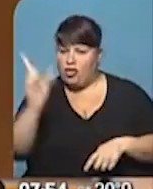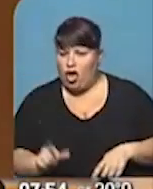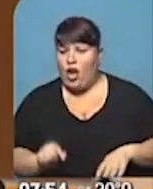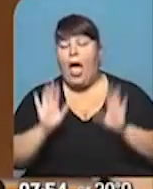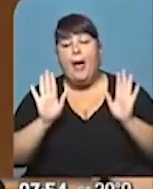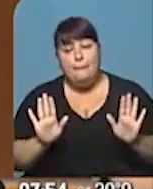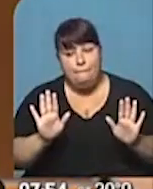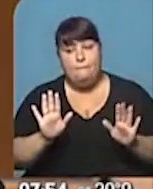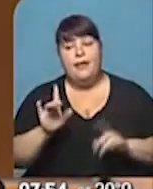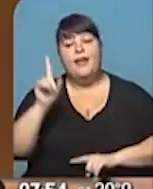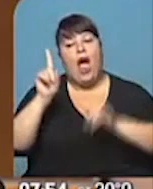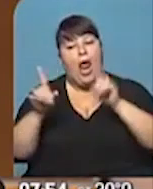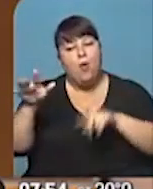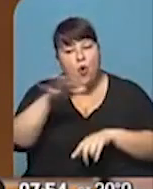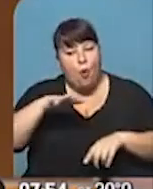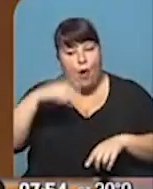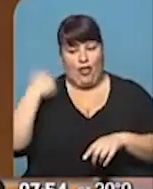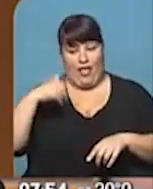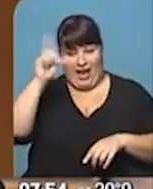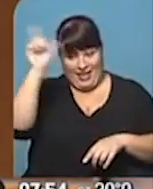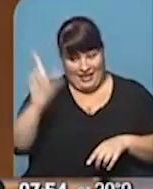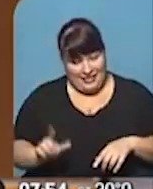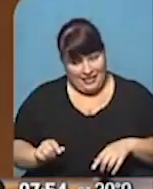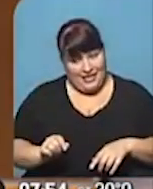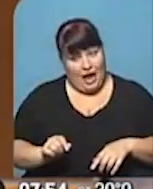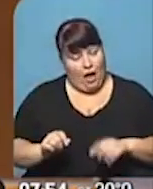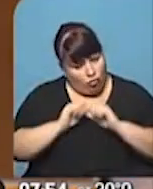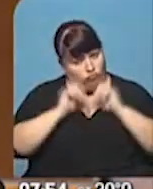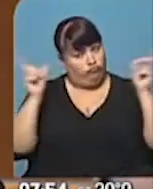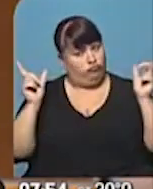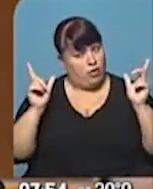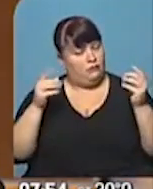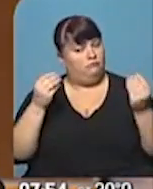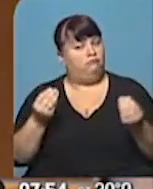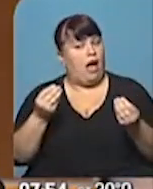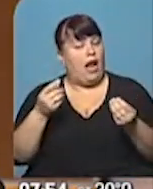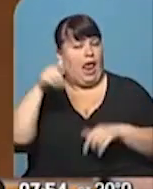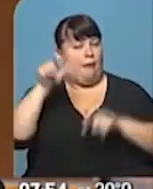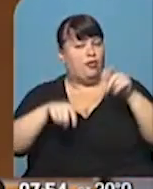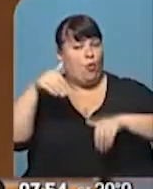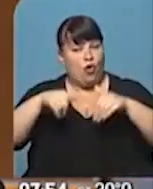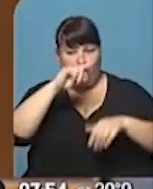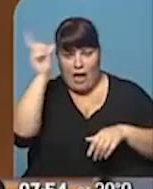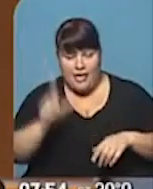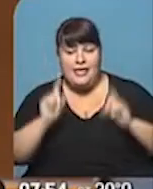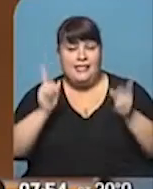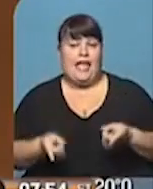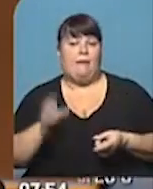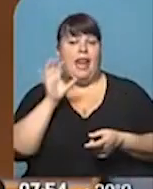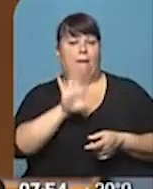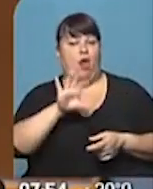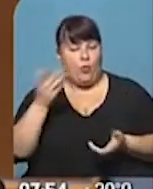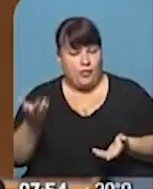que tuvo en algunos distritos de la República Argentina sorpresas para el electorado nacional y también para el electorado